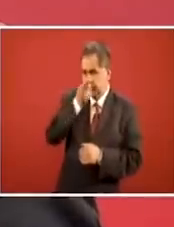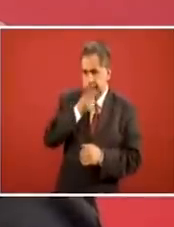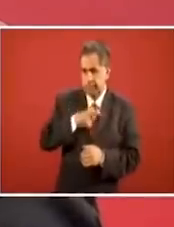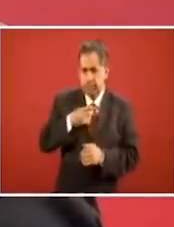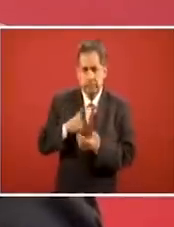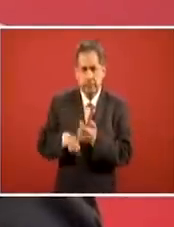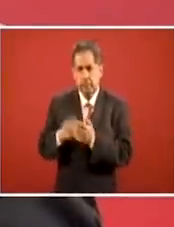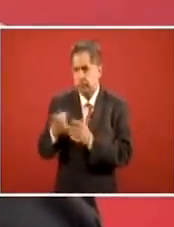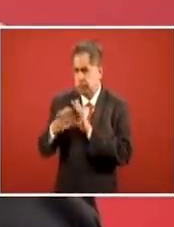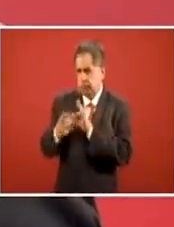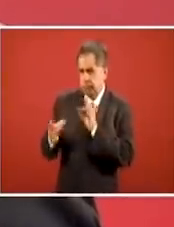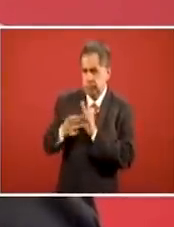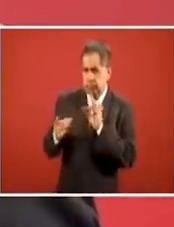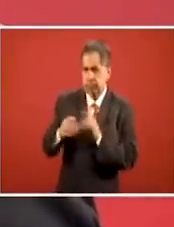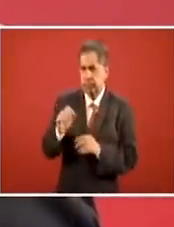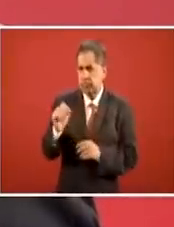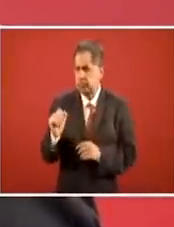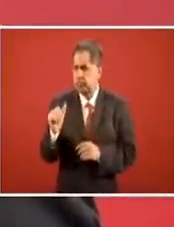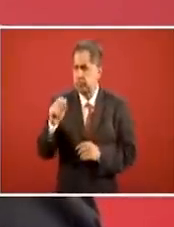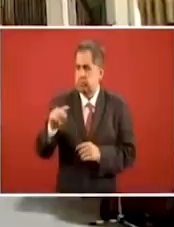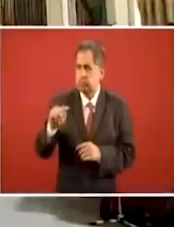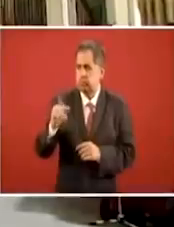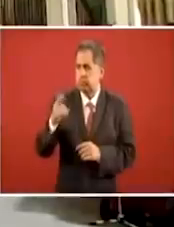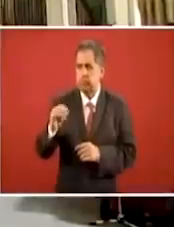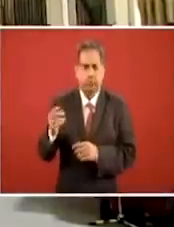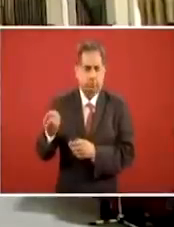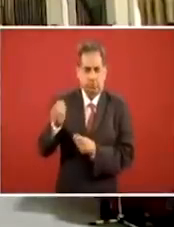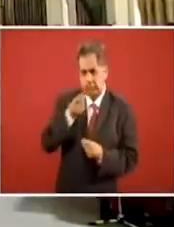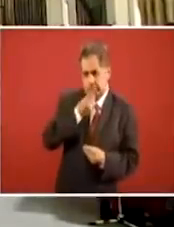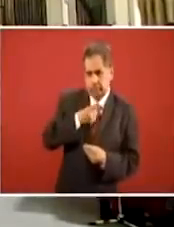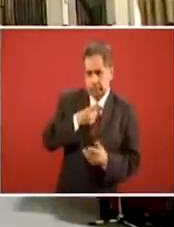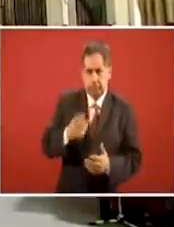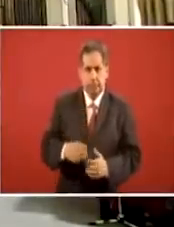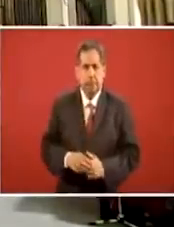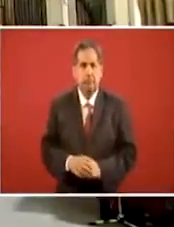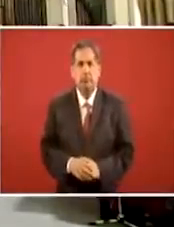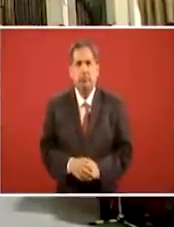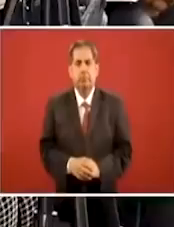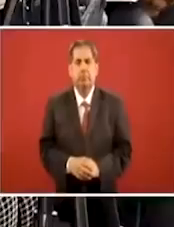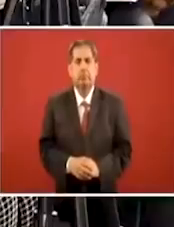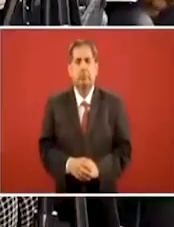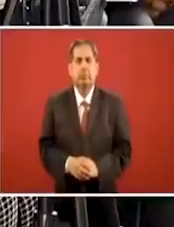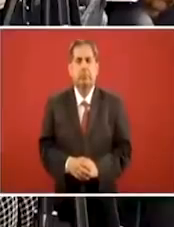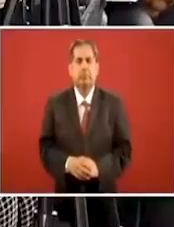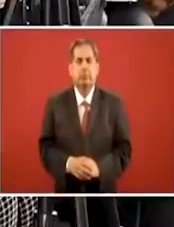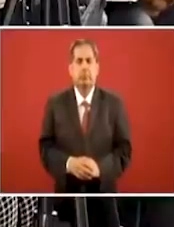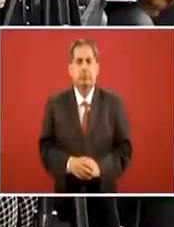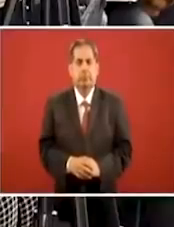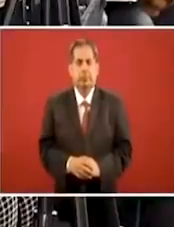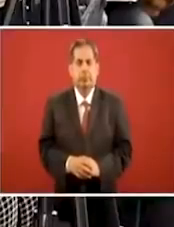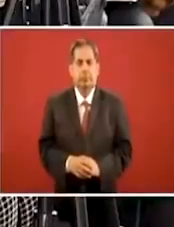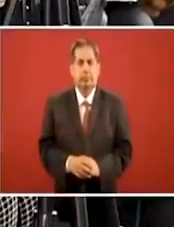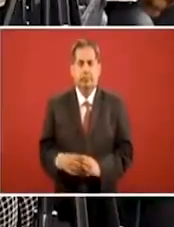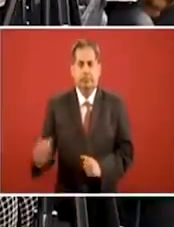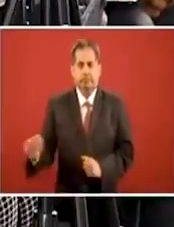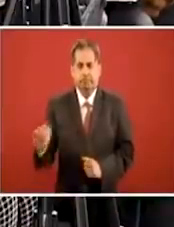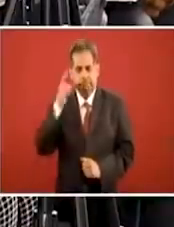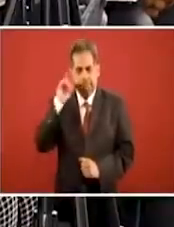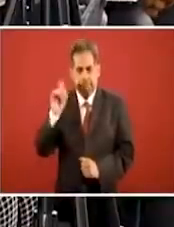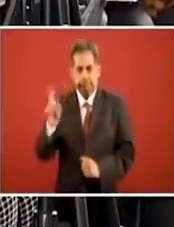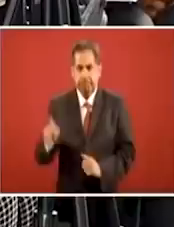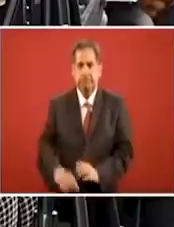este asunto Santiago Nieto. A la puerta de un maxi proceso con la detención de García